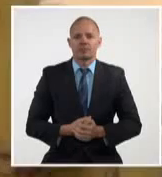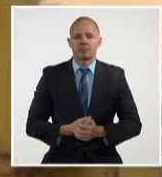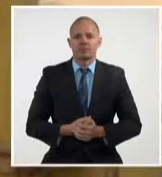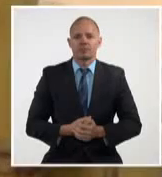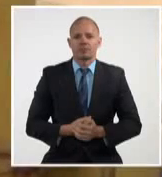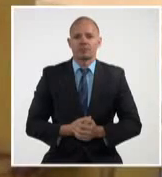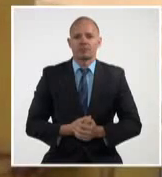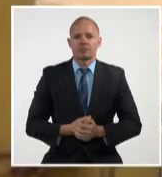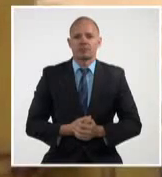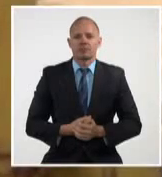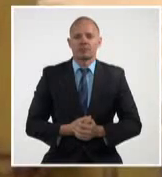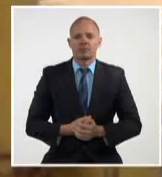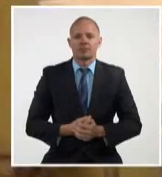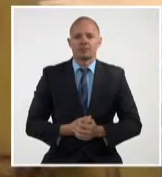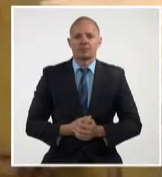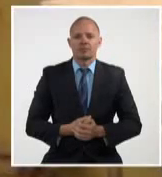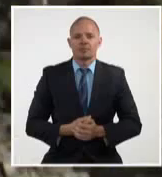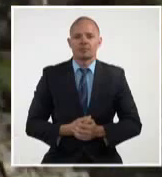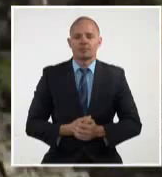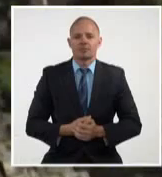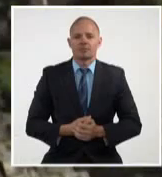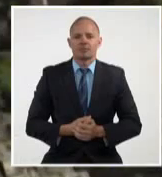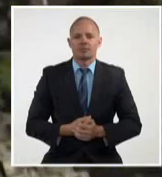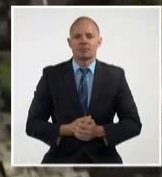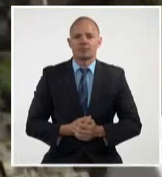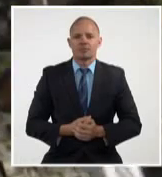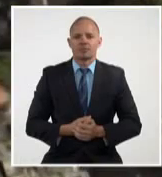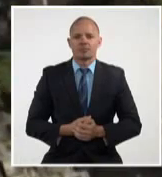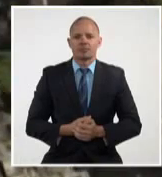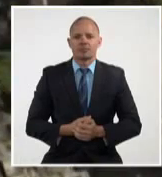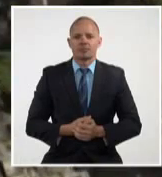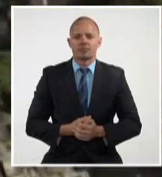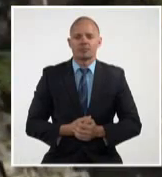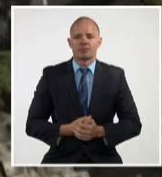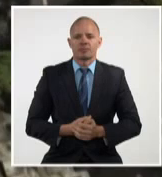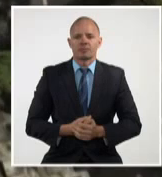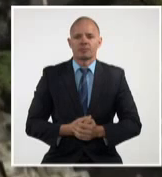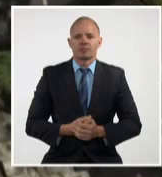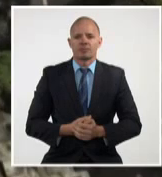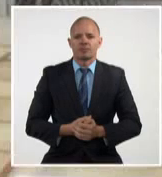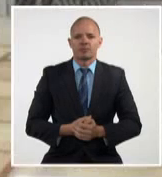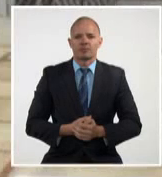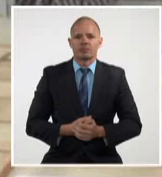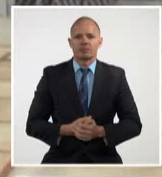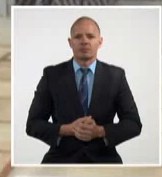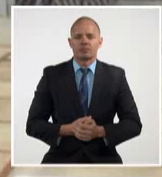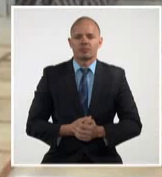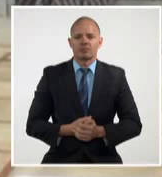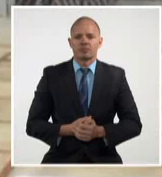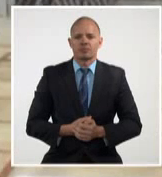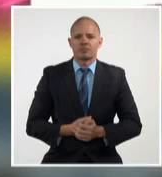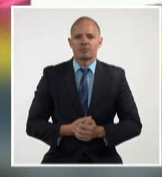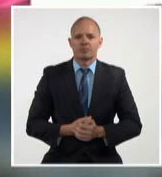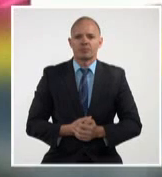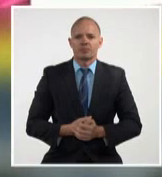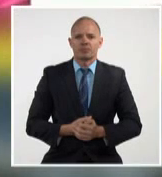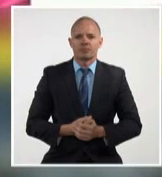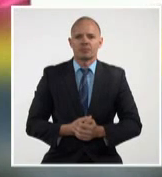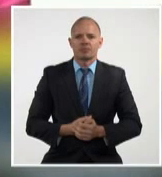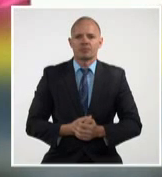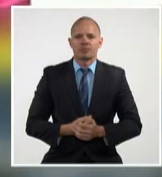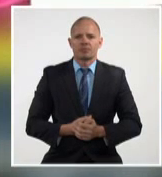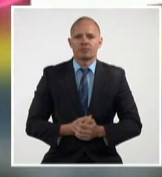económico parece mejorar tras el alivio de las sanciones de Estados Unidos a la industria petrolera. Pero lo que es legal, lo